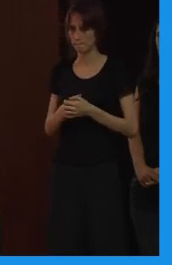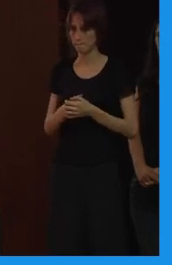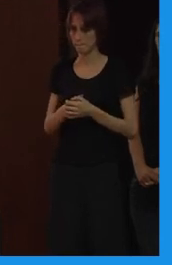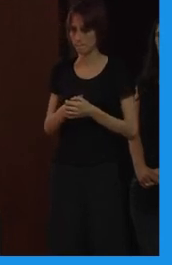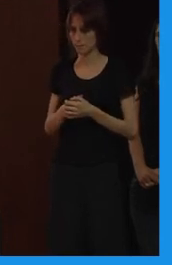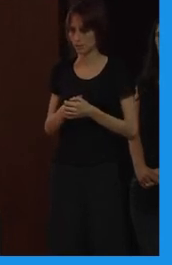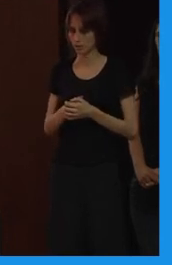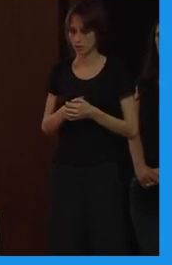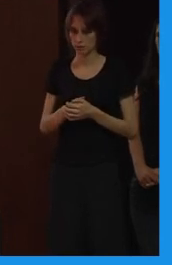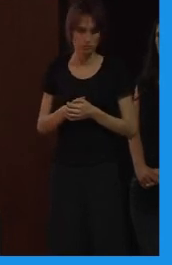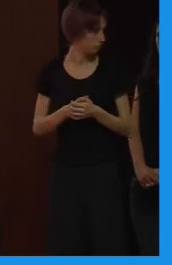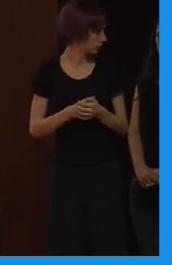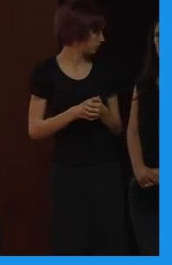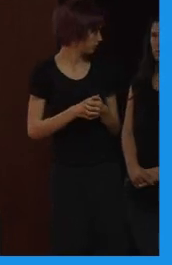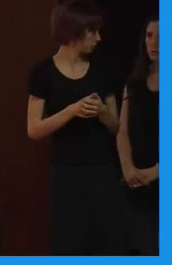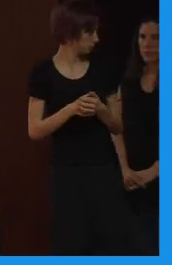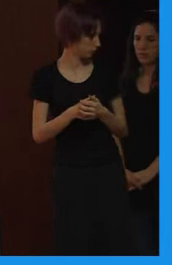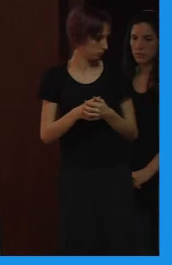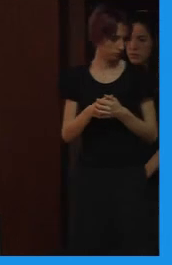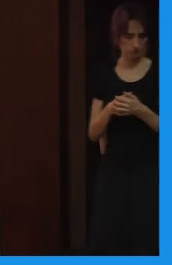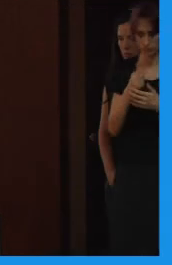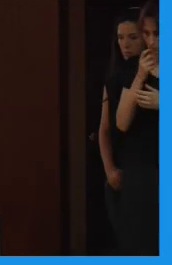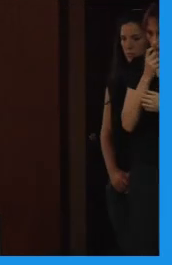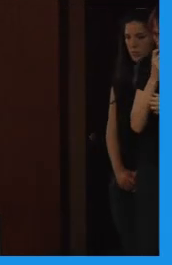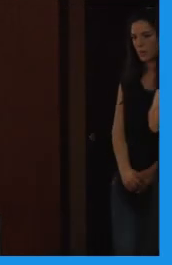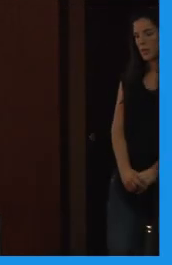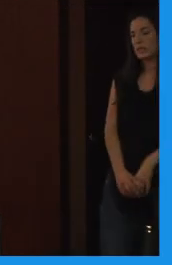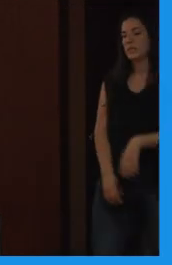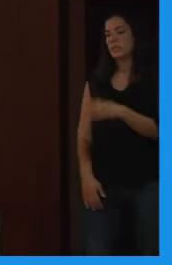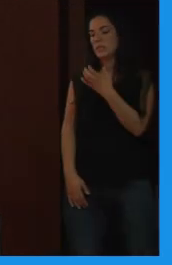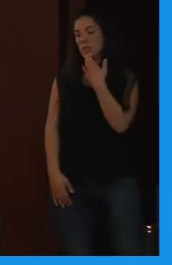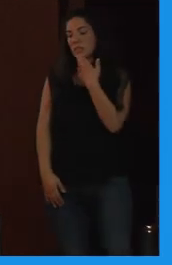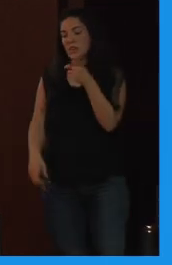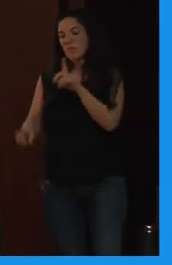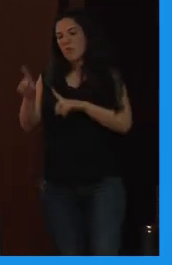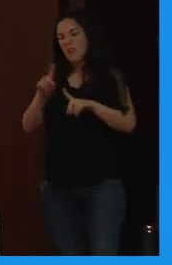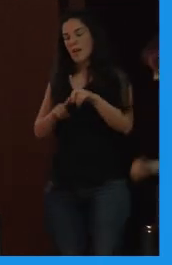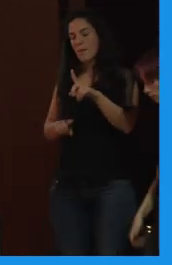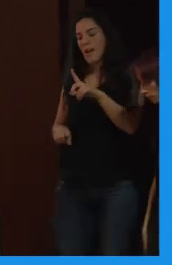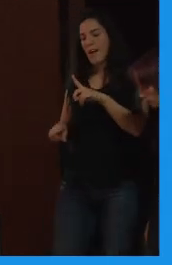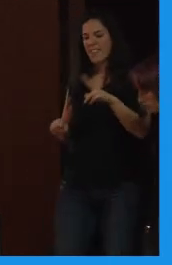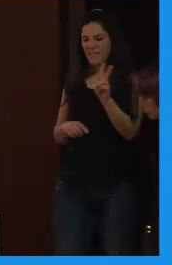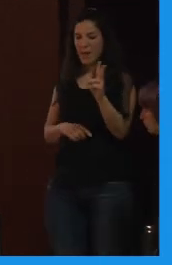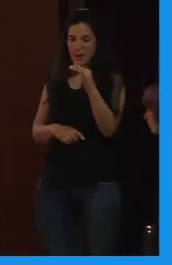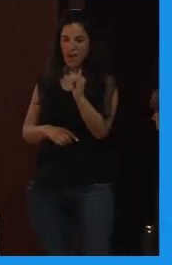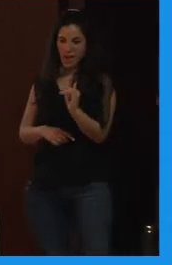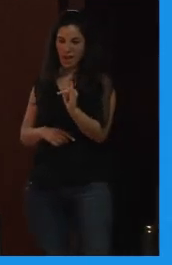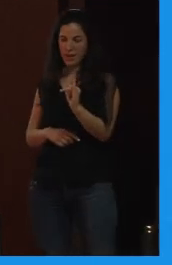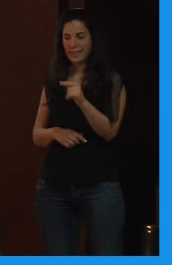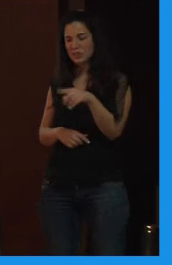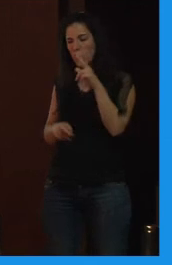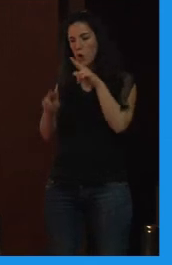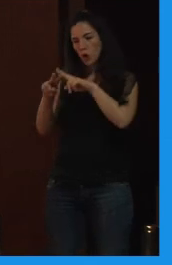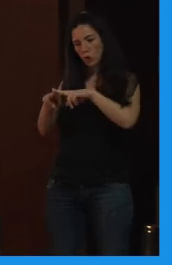de selenio, de zinc, pero sobre todo, de vitamina D. Porque esto es muy